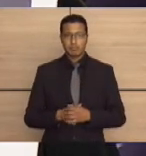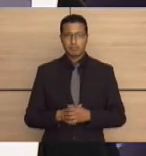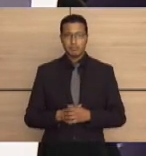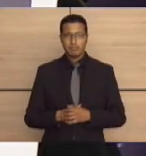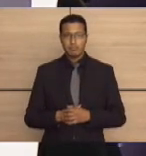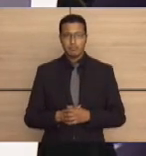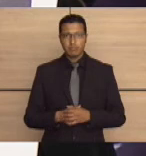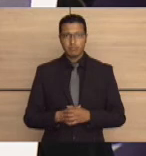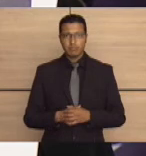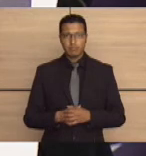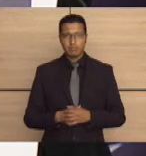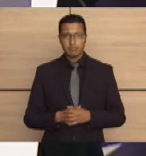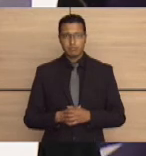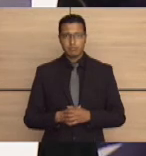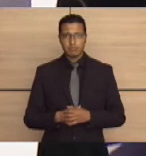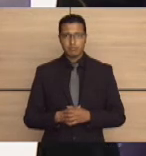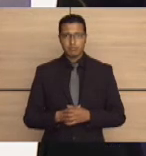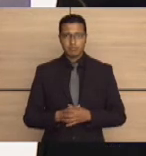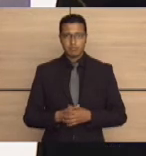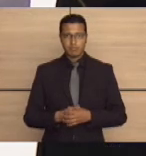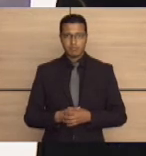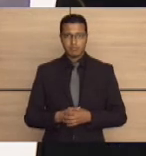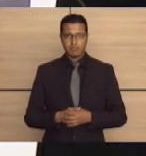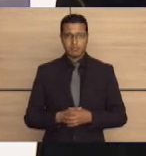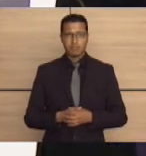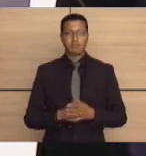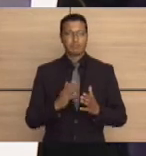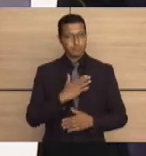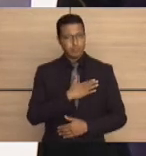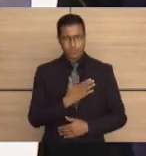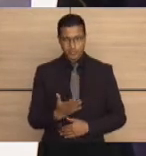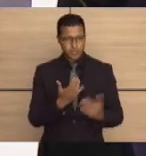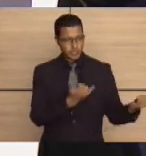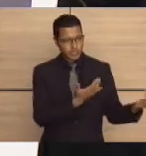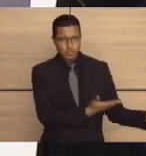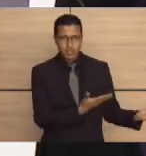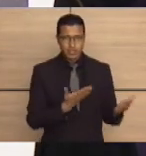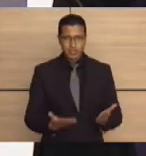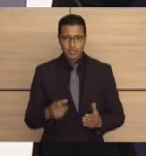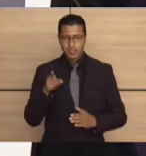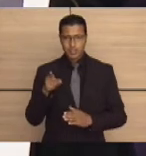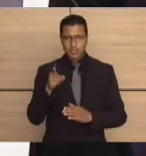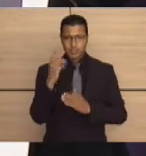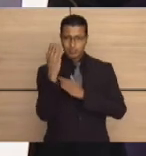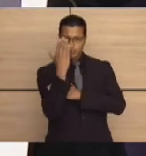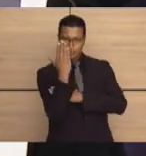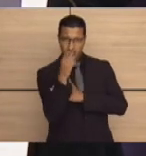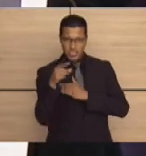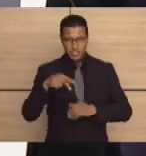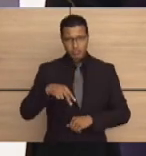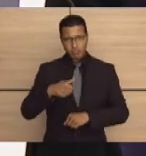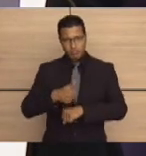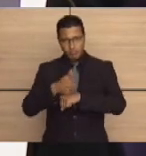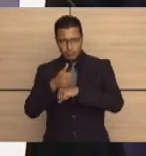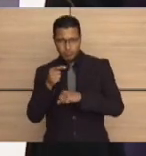No. Adelante. Y me complace invitar al escenario al director de cine Miguel Salazar, quien primero nos